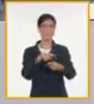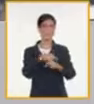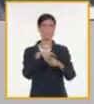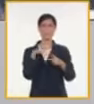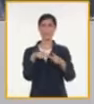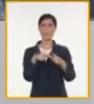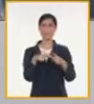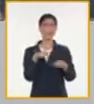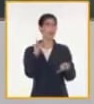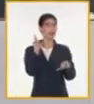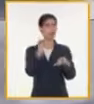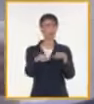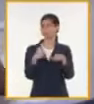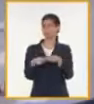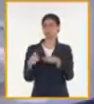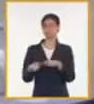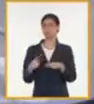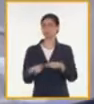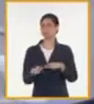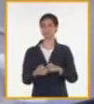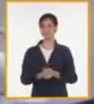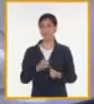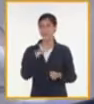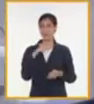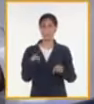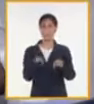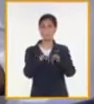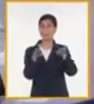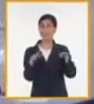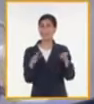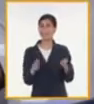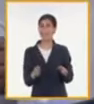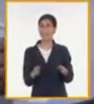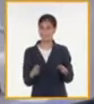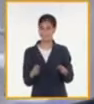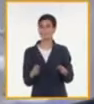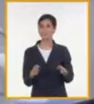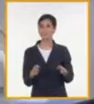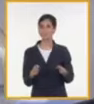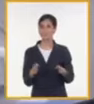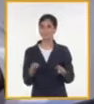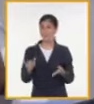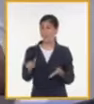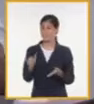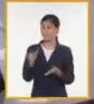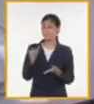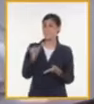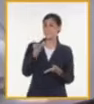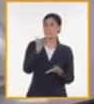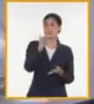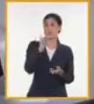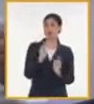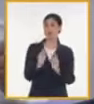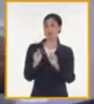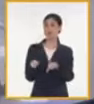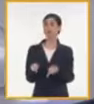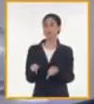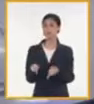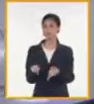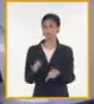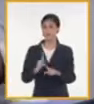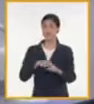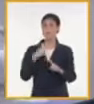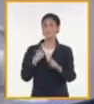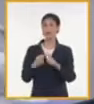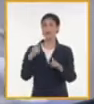paqueterías con Cuba envío diferentes objetos eh partidos políticos entidades científicas que tenían